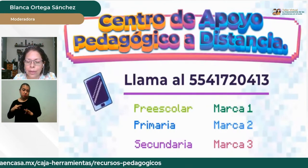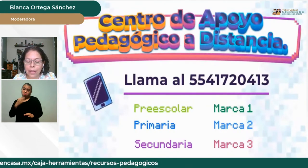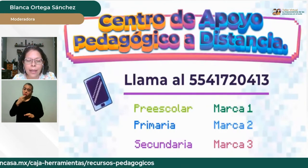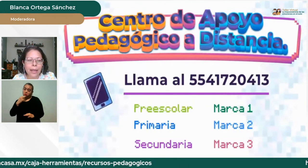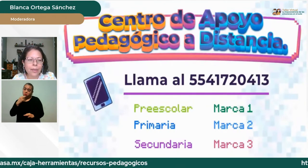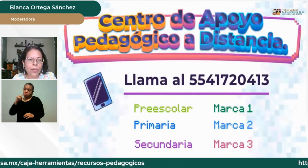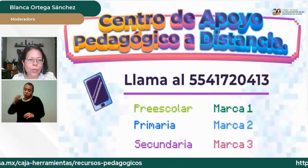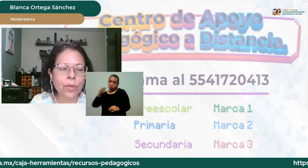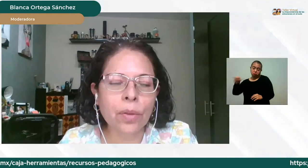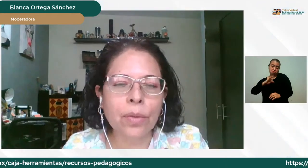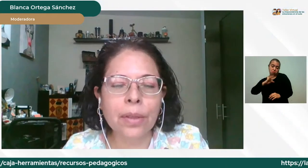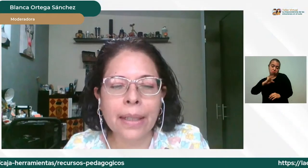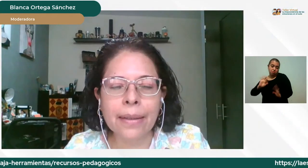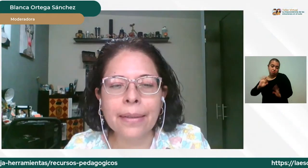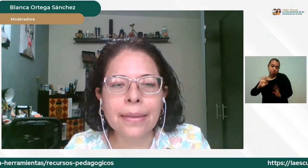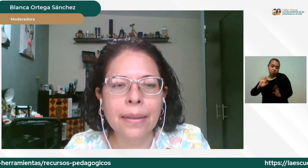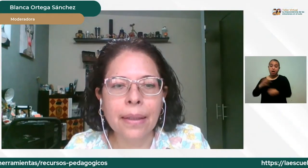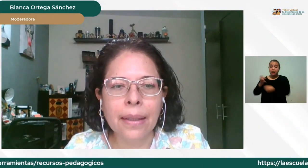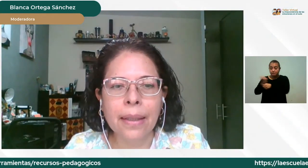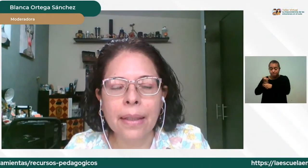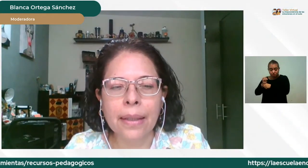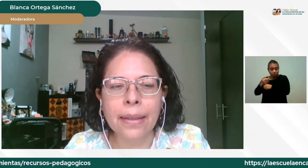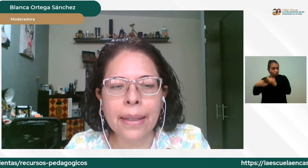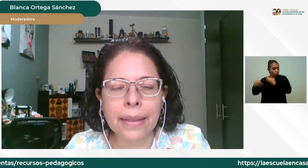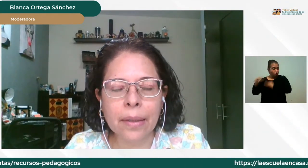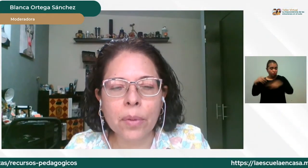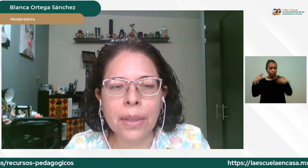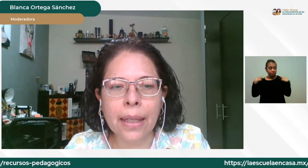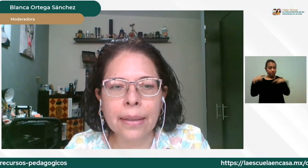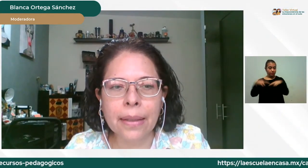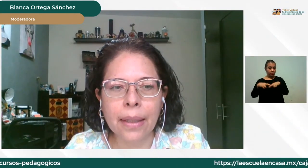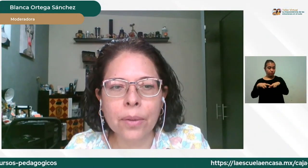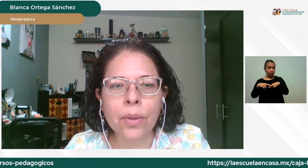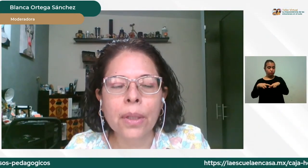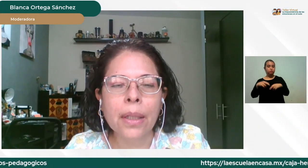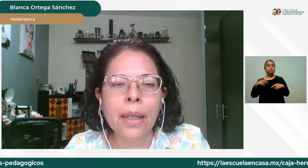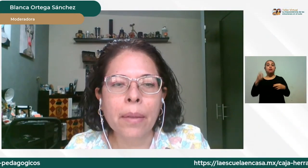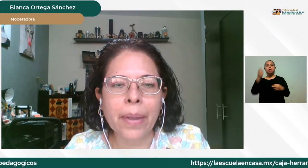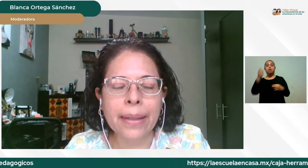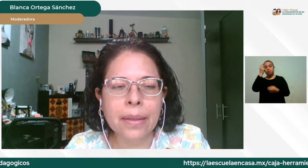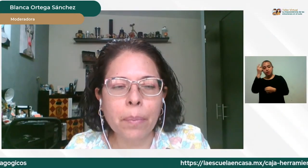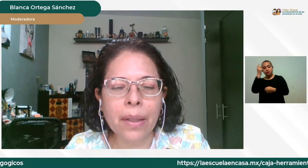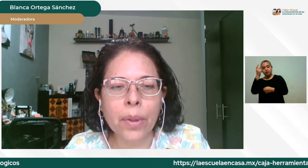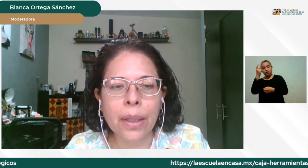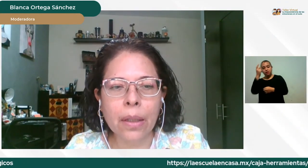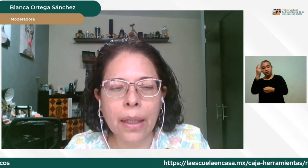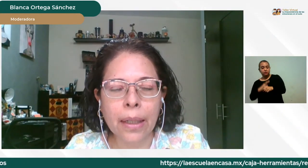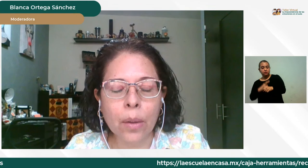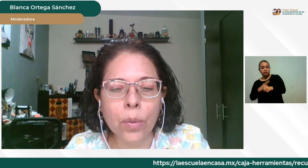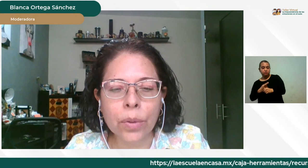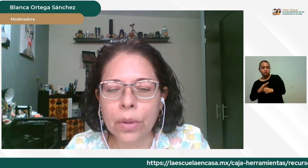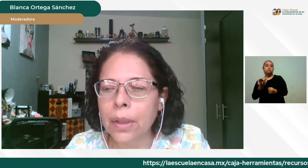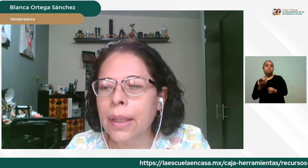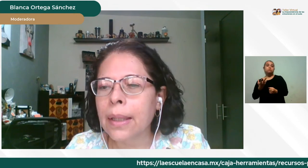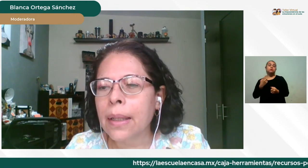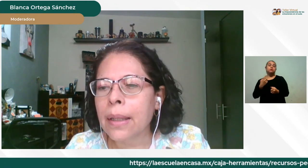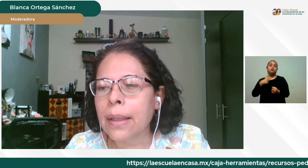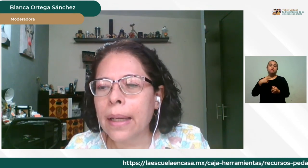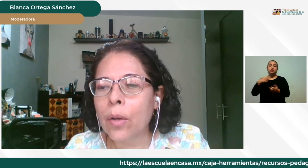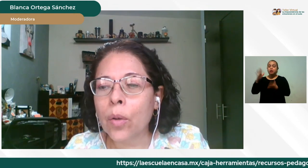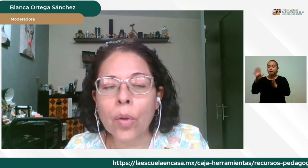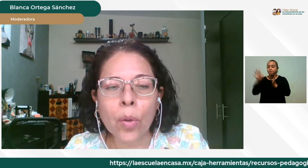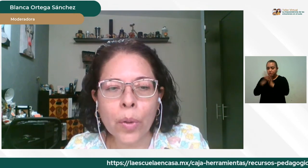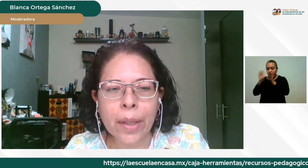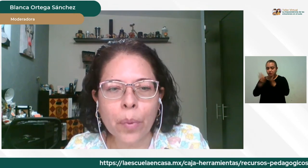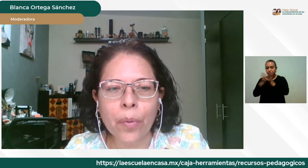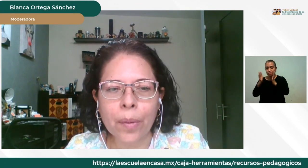invito a todos los docentes y directivos que han estado participando en el curso, que